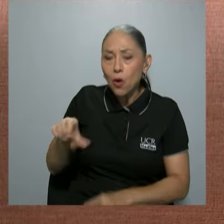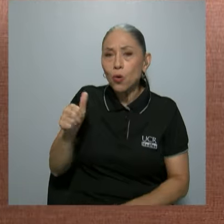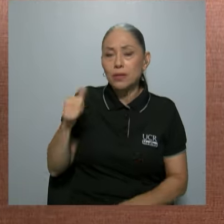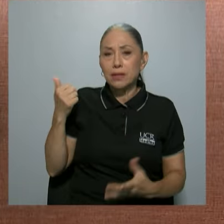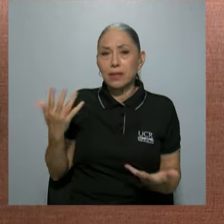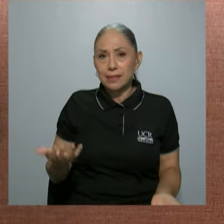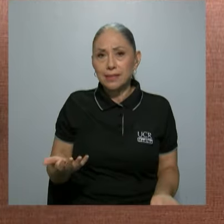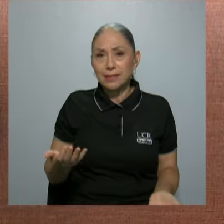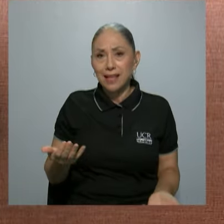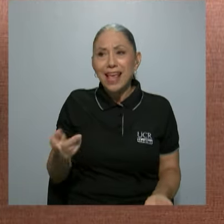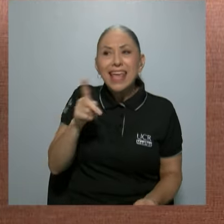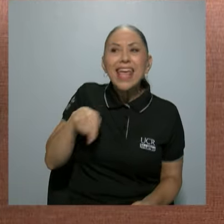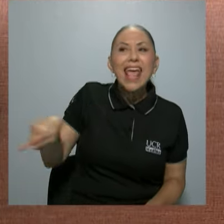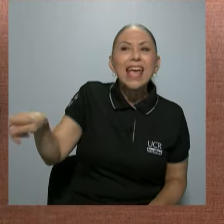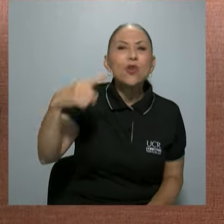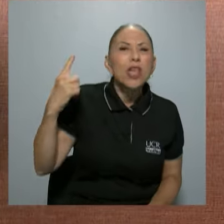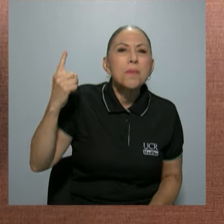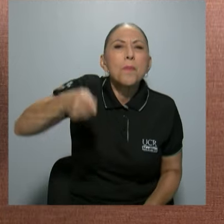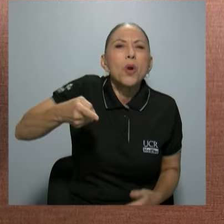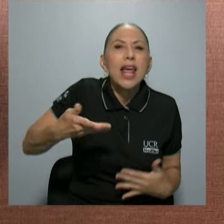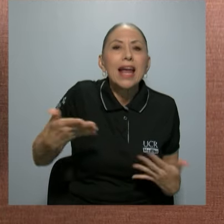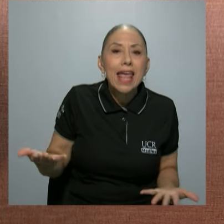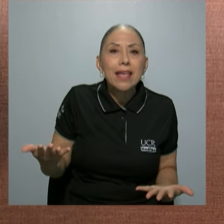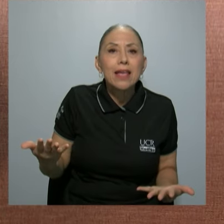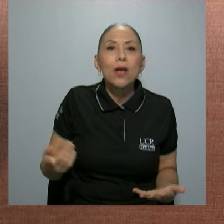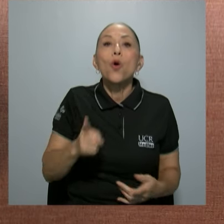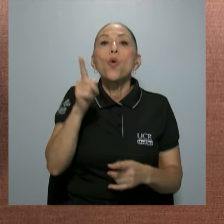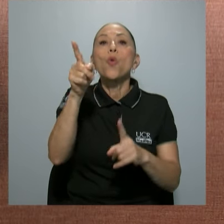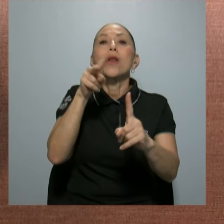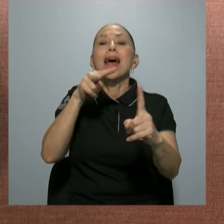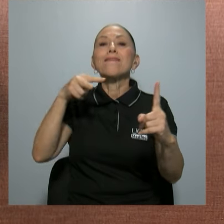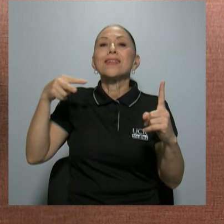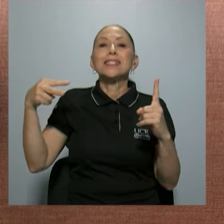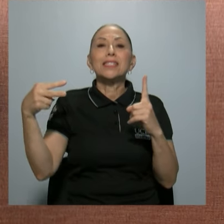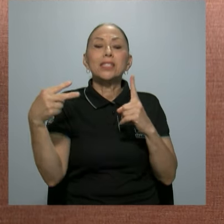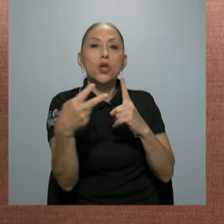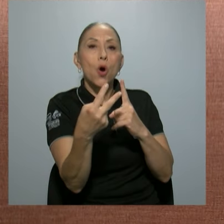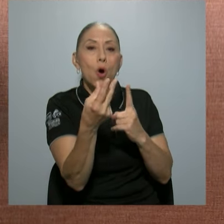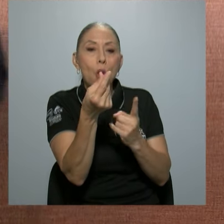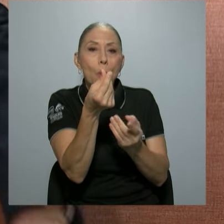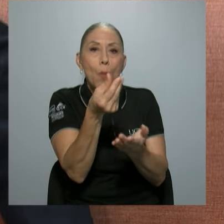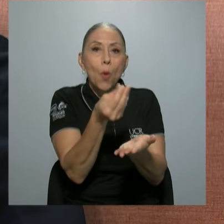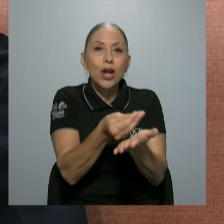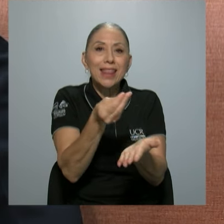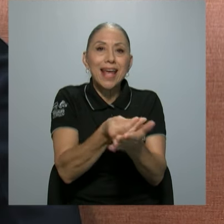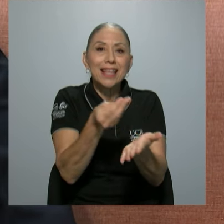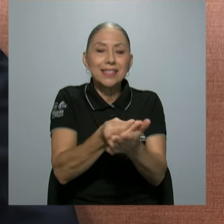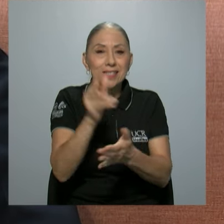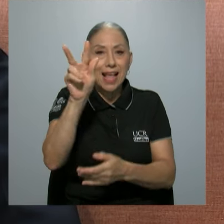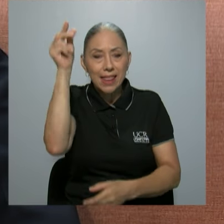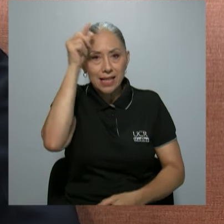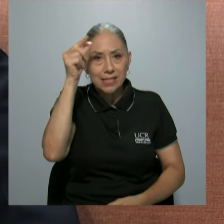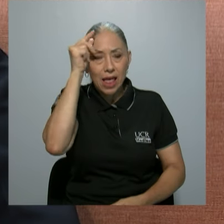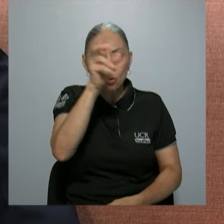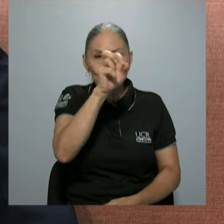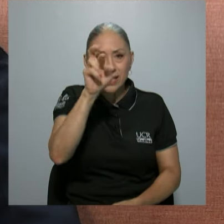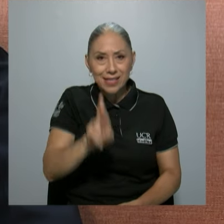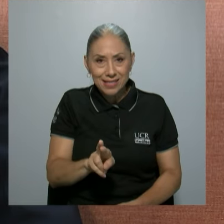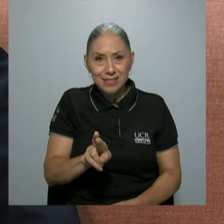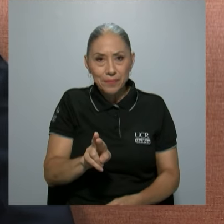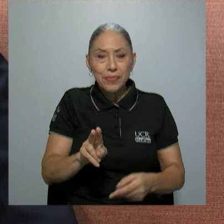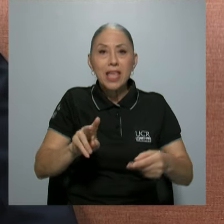que imponían que era una visión, porque es una visión monetarista del Estado costarricense y